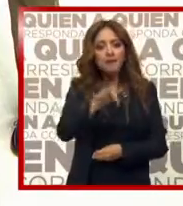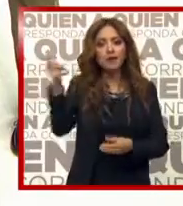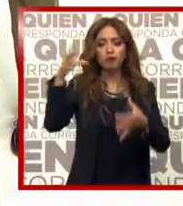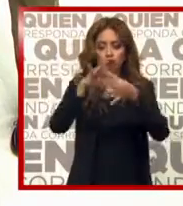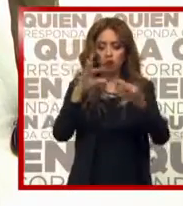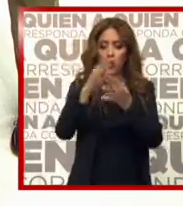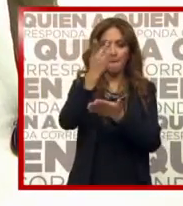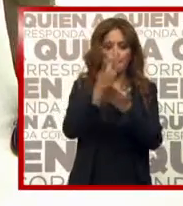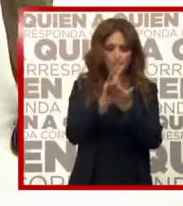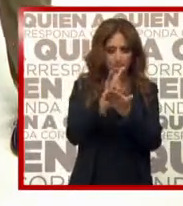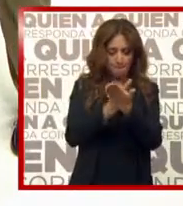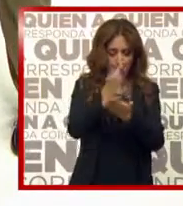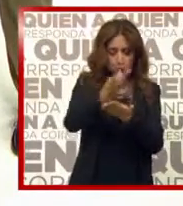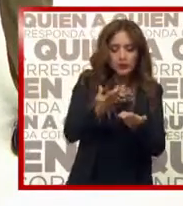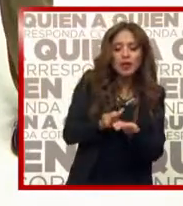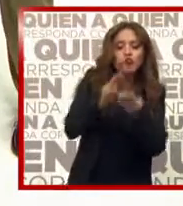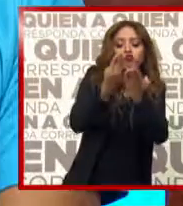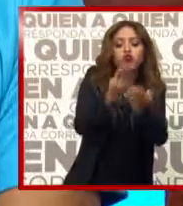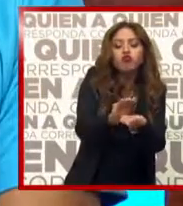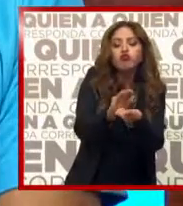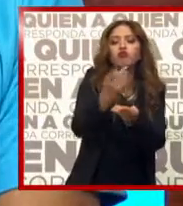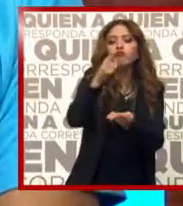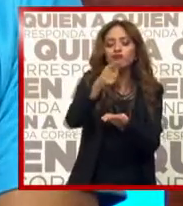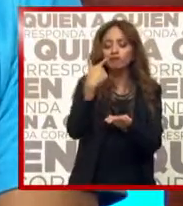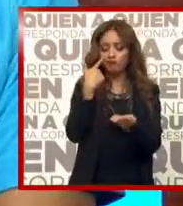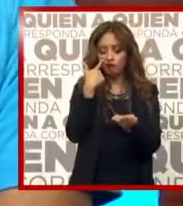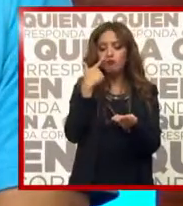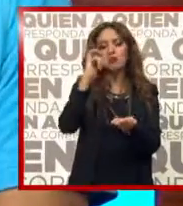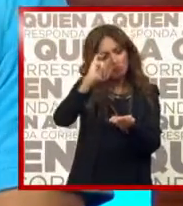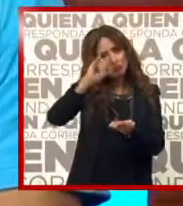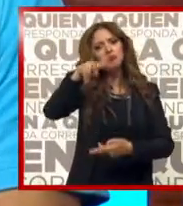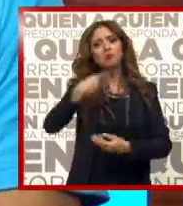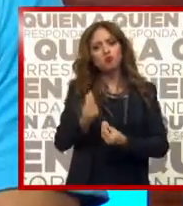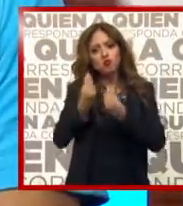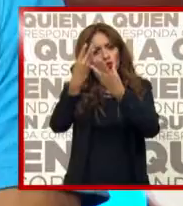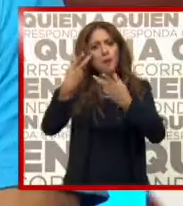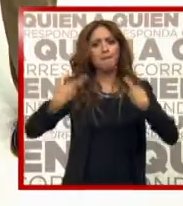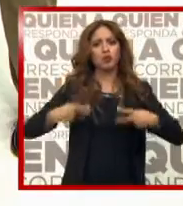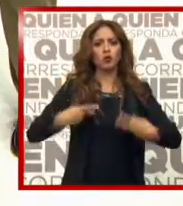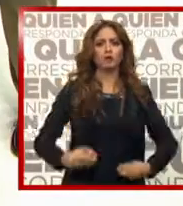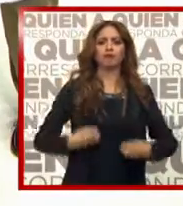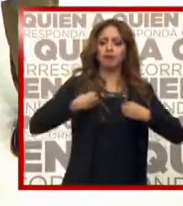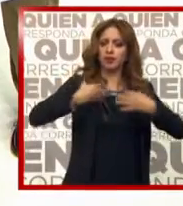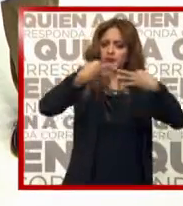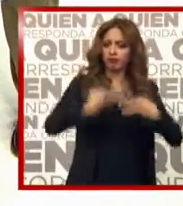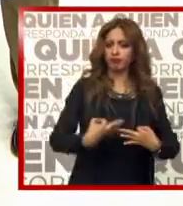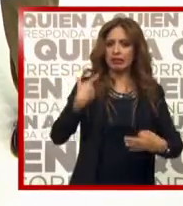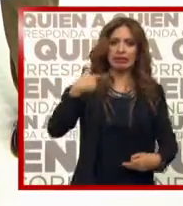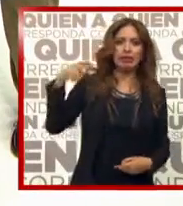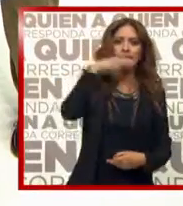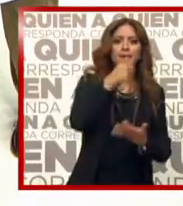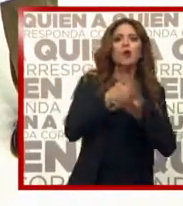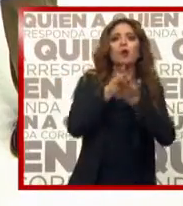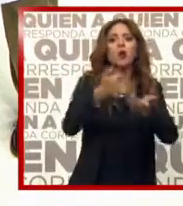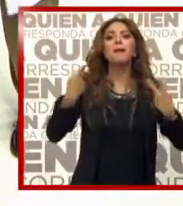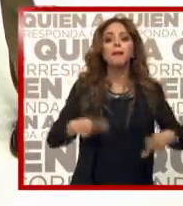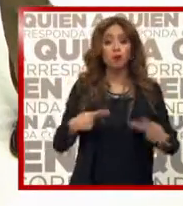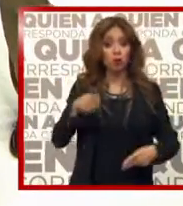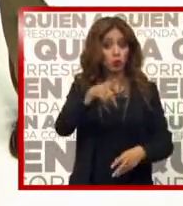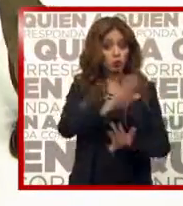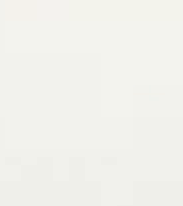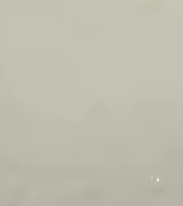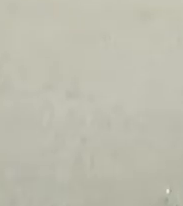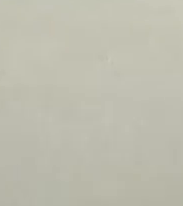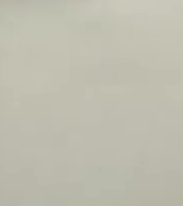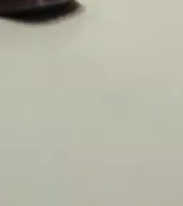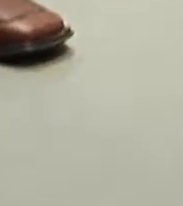escritorio, a quienes podamos echar a caminar y a quienes devolvamos la dignidad y la forma de vivir, hay que hacerlo de inmediato. ¿Y ya estás listo tú para estrenar